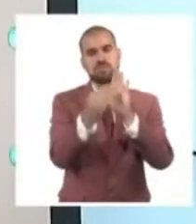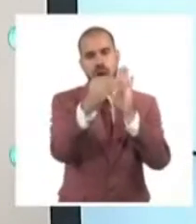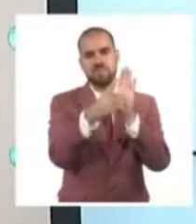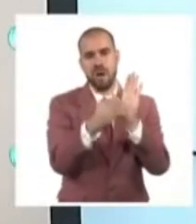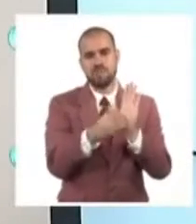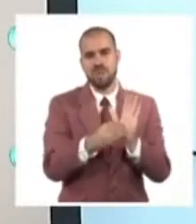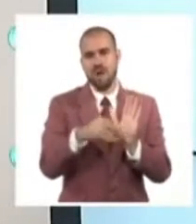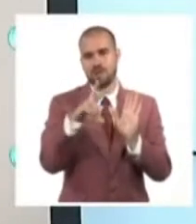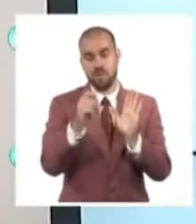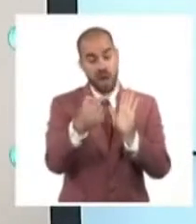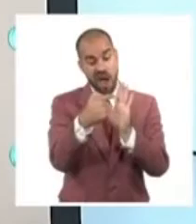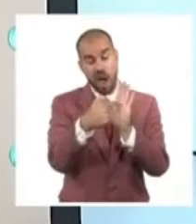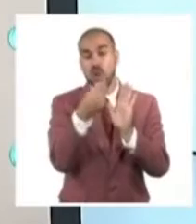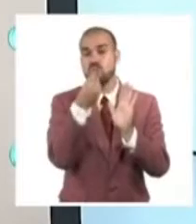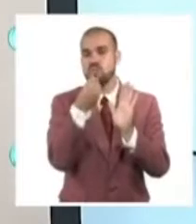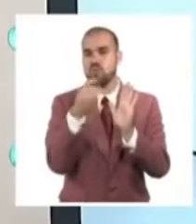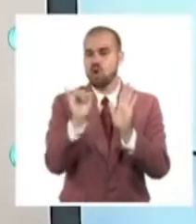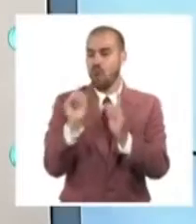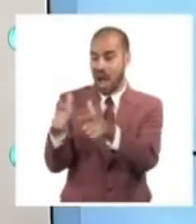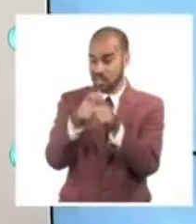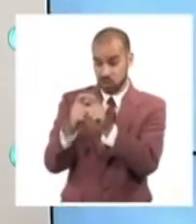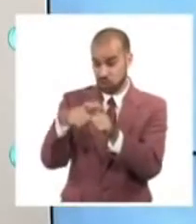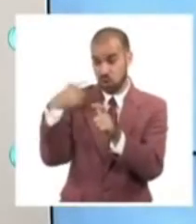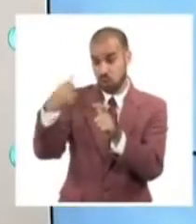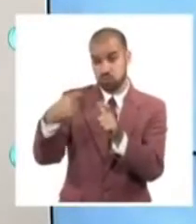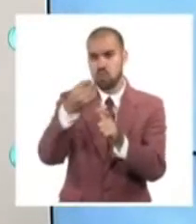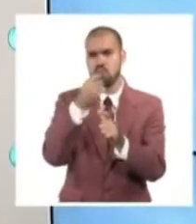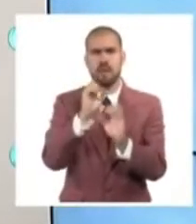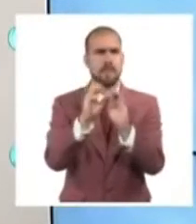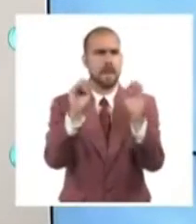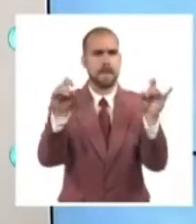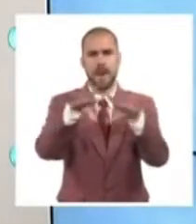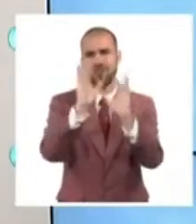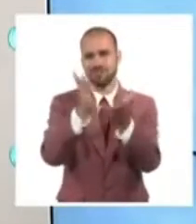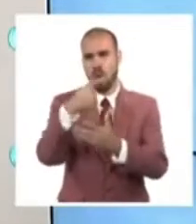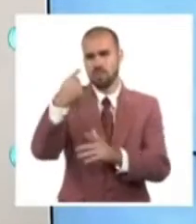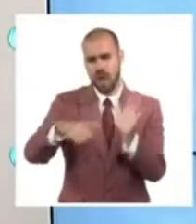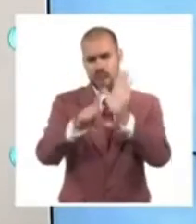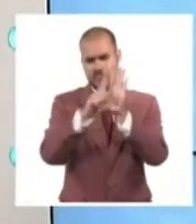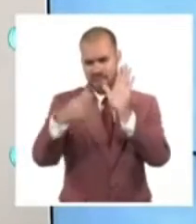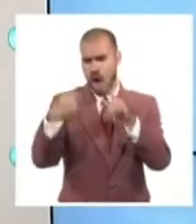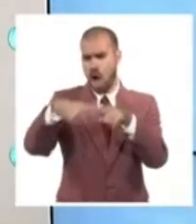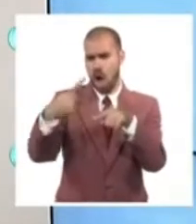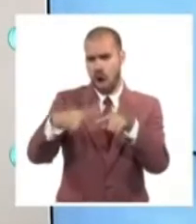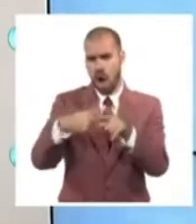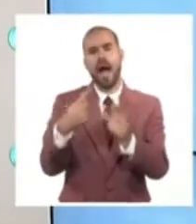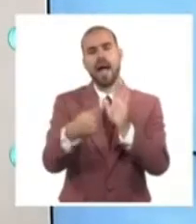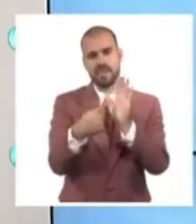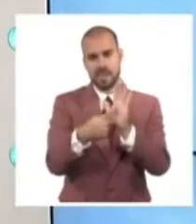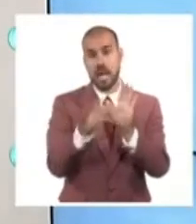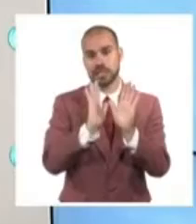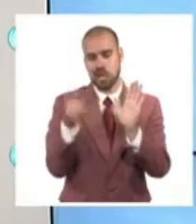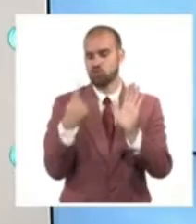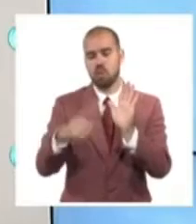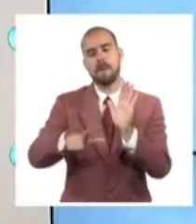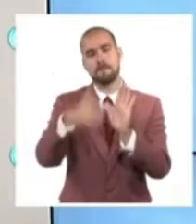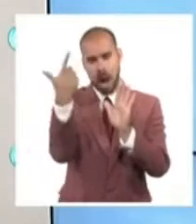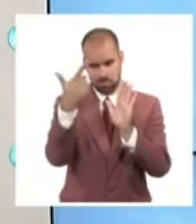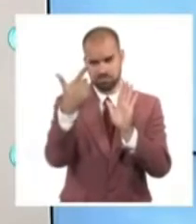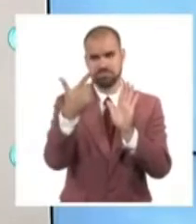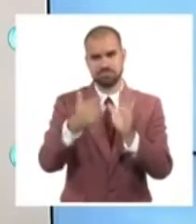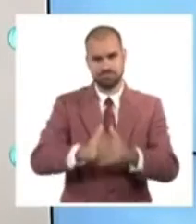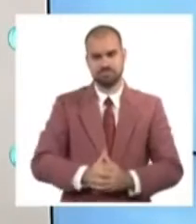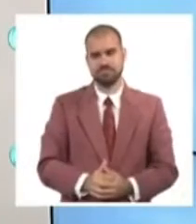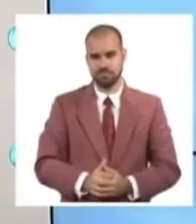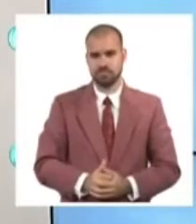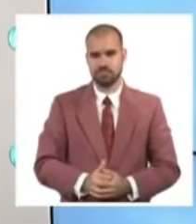en un referente para los juristas cubanos en materia de publicaciones jurídicas. Ese cometido está hoy cumplido para satisfacción de los juristas